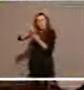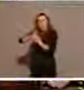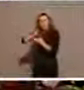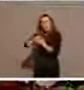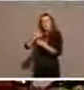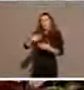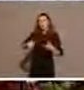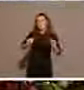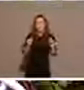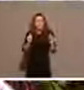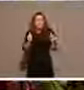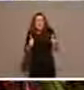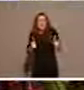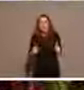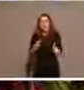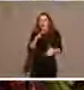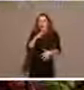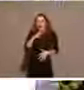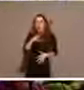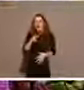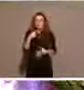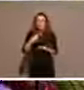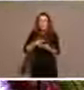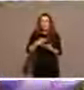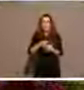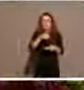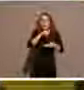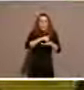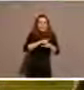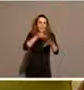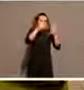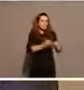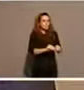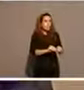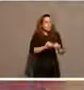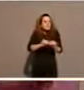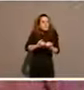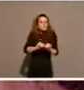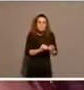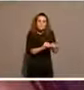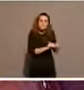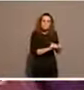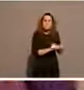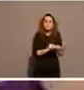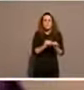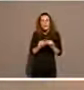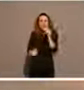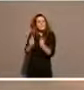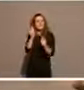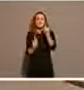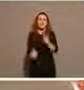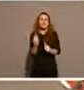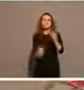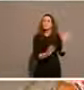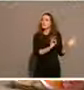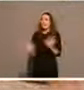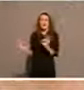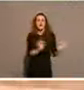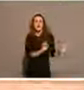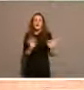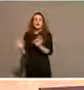va a empezar. Ahora mismo apaga tu WhatsApp. Tú, prepárate una oposición aquí.